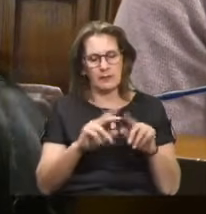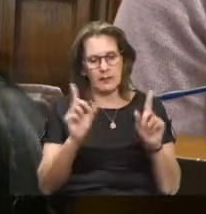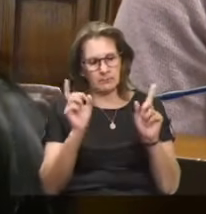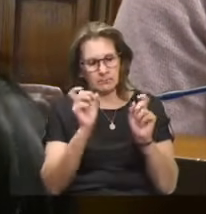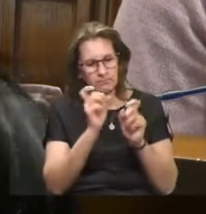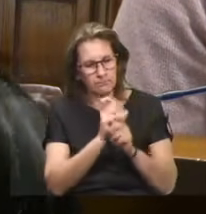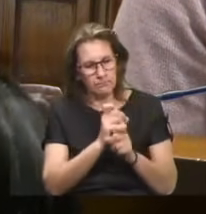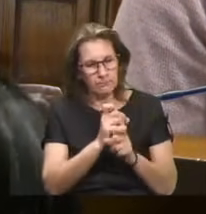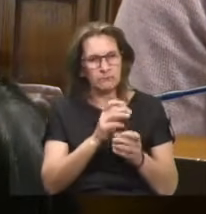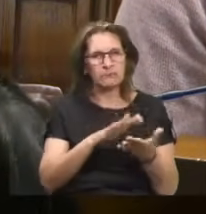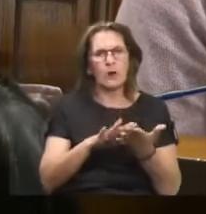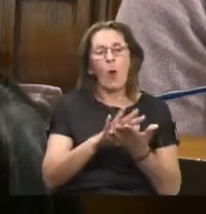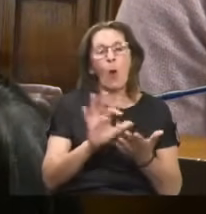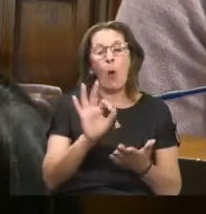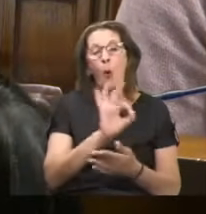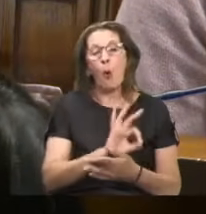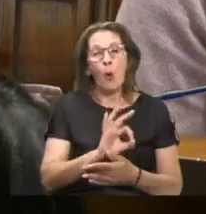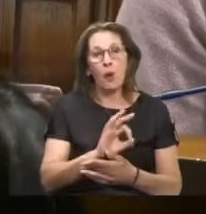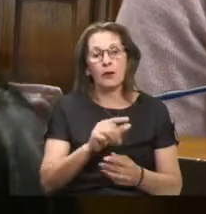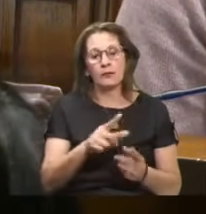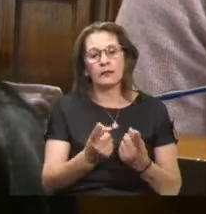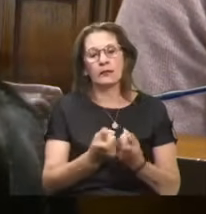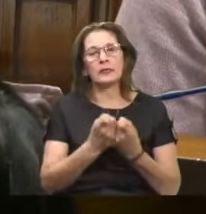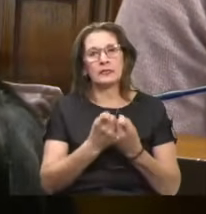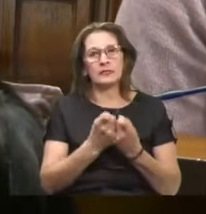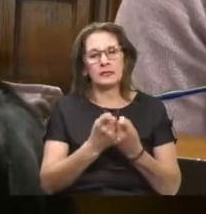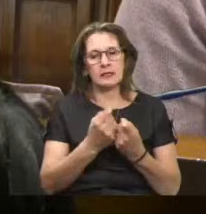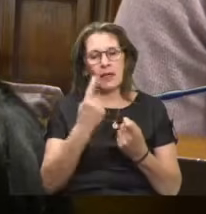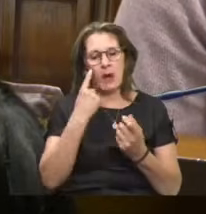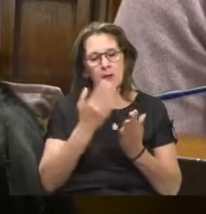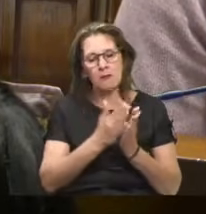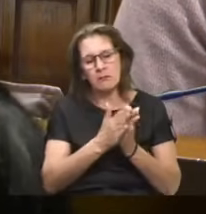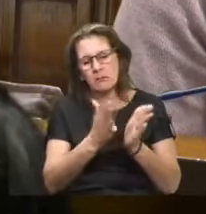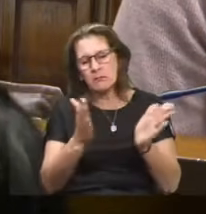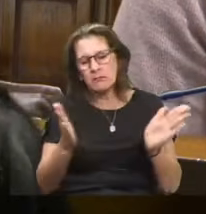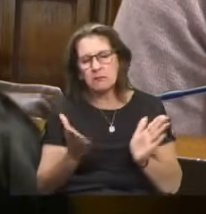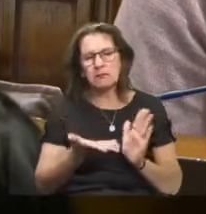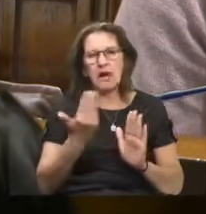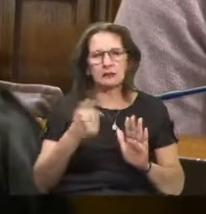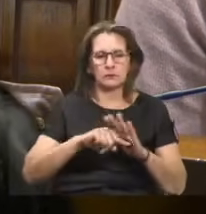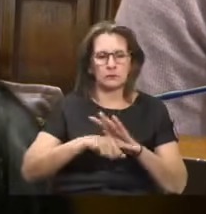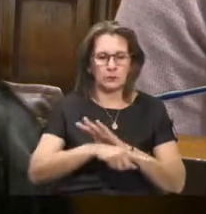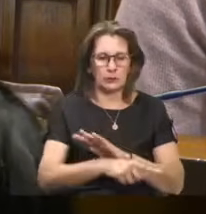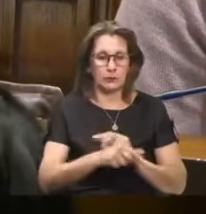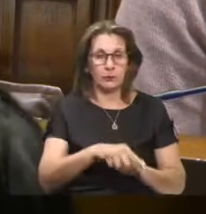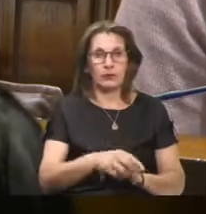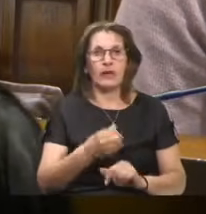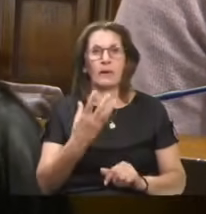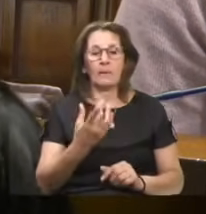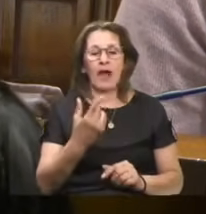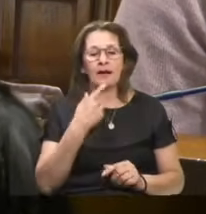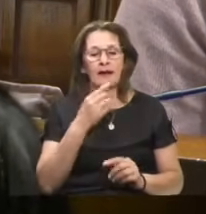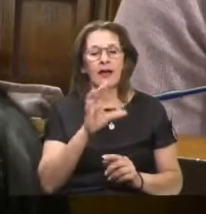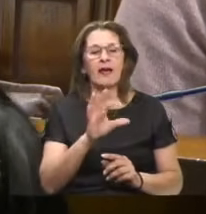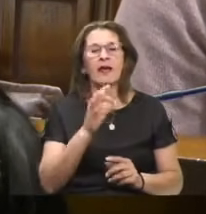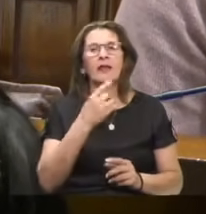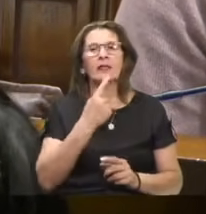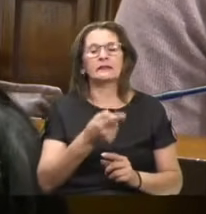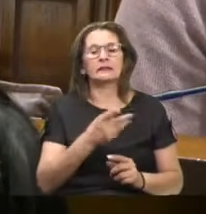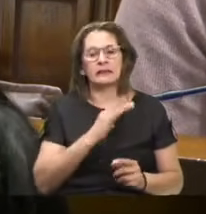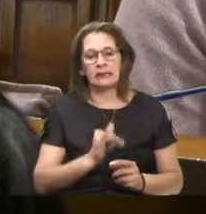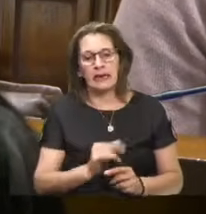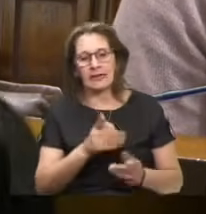alguna particularidad requieren una visión más completa y objetiva a la hora del diagnóstico o